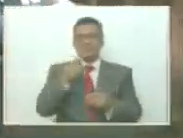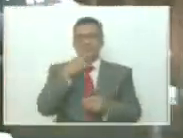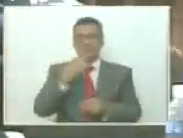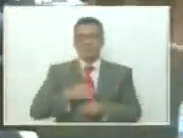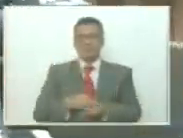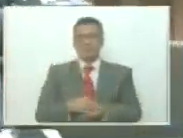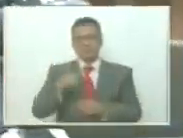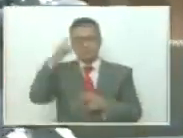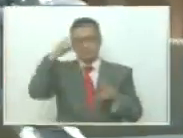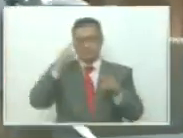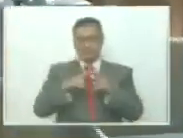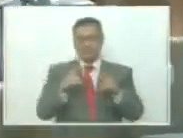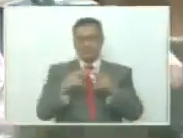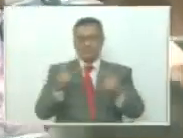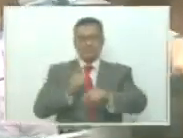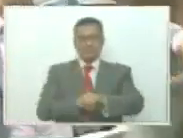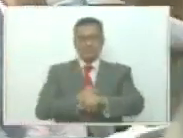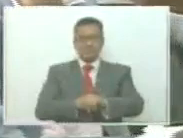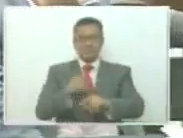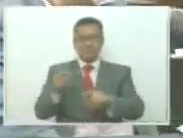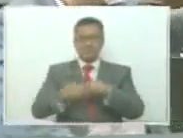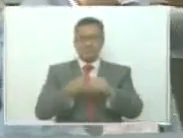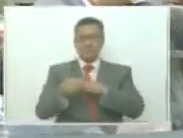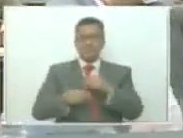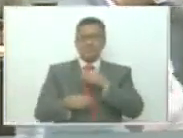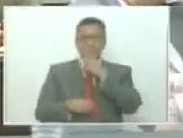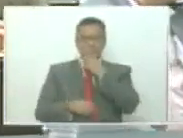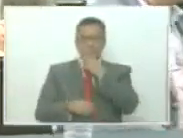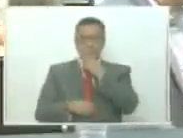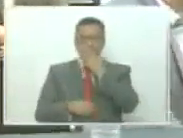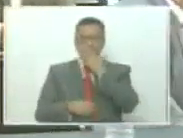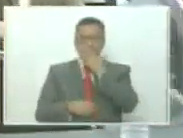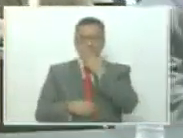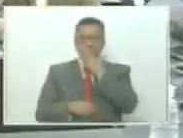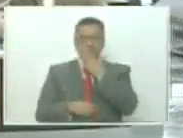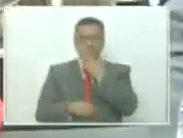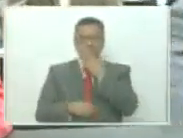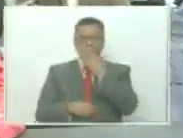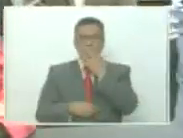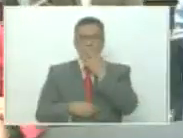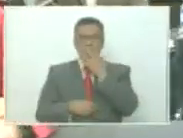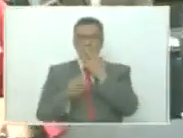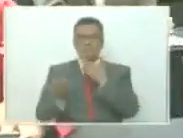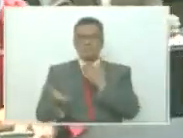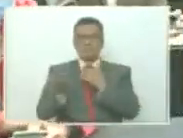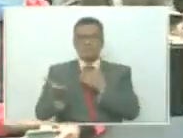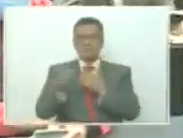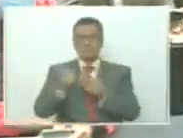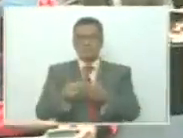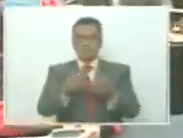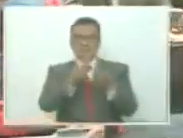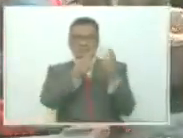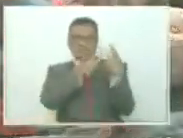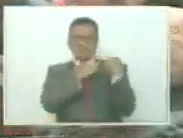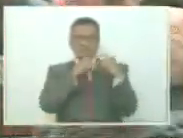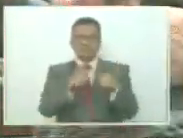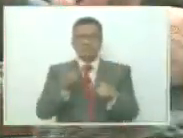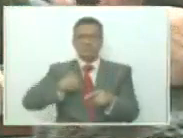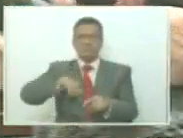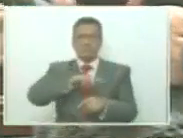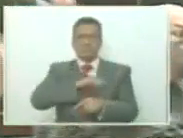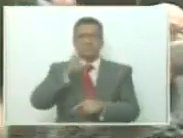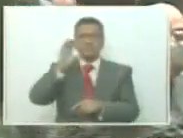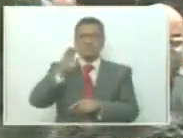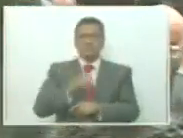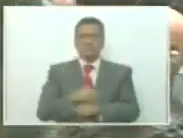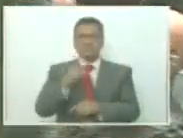lo conocemos desde hace tiempo, va a ser un importantísimo representante de nuestro país,